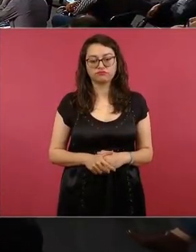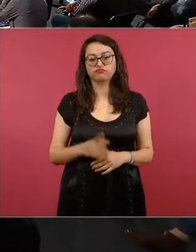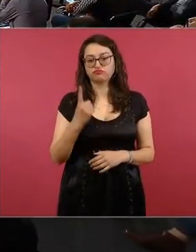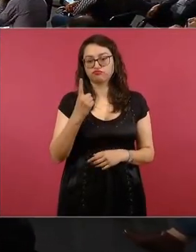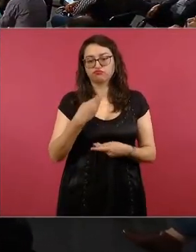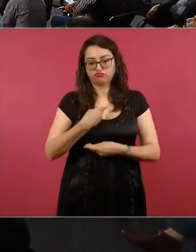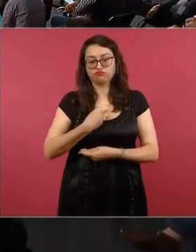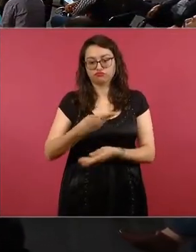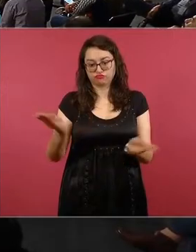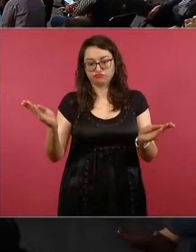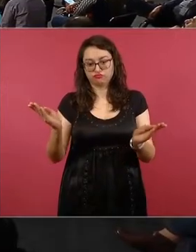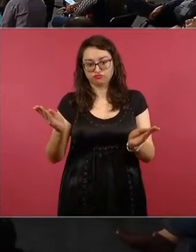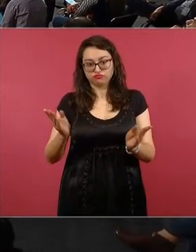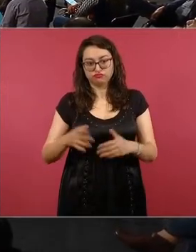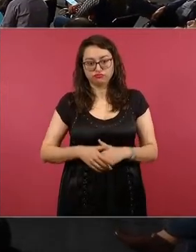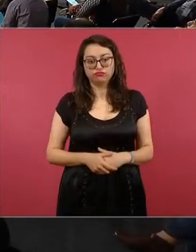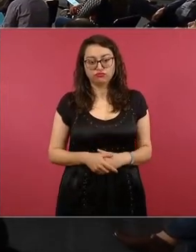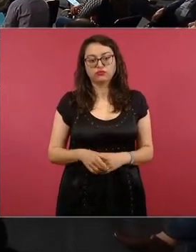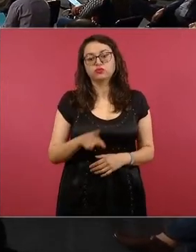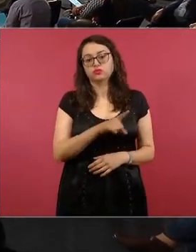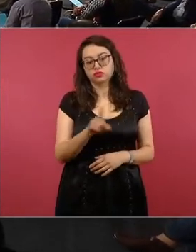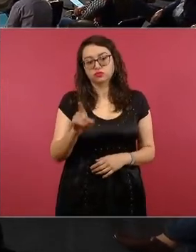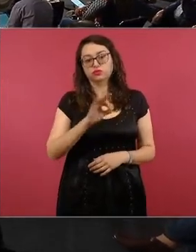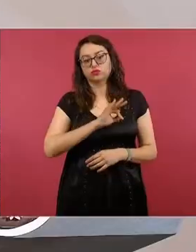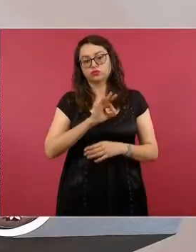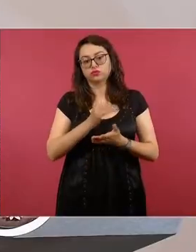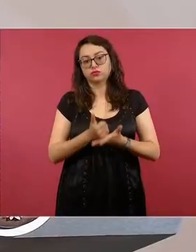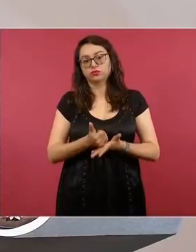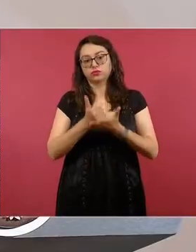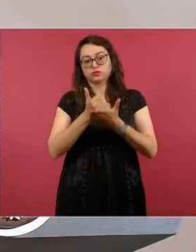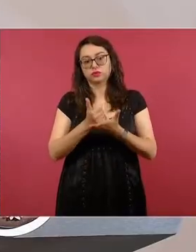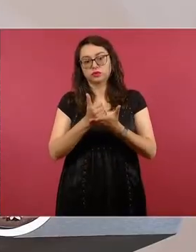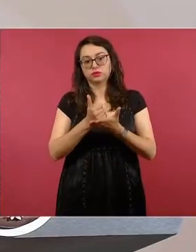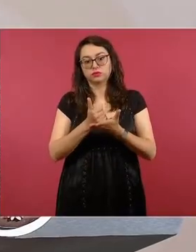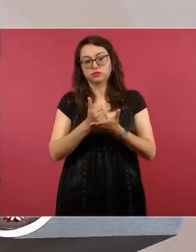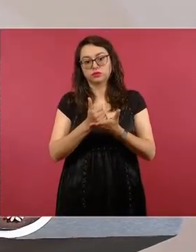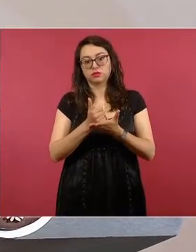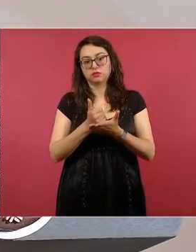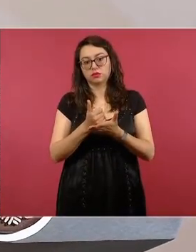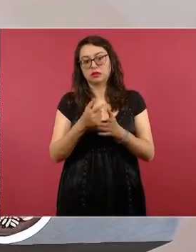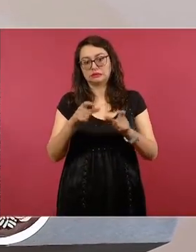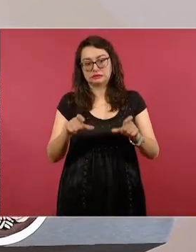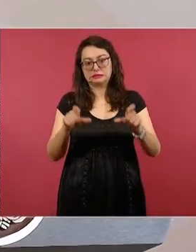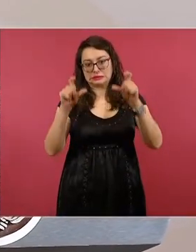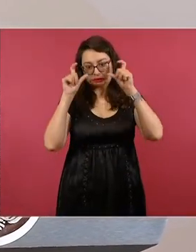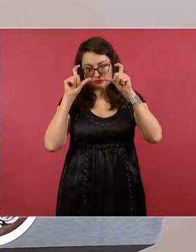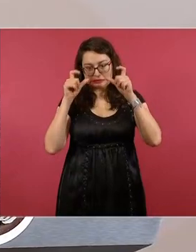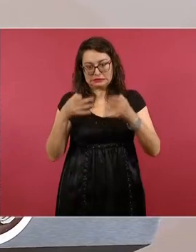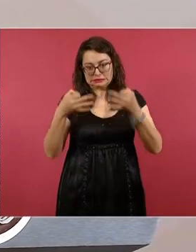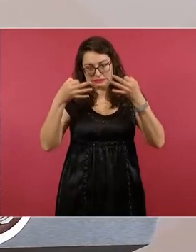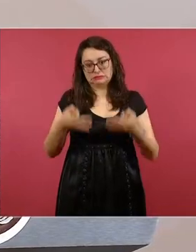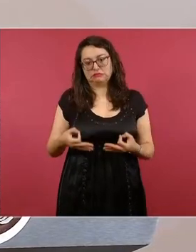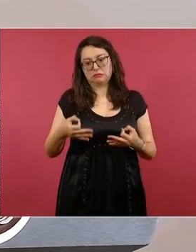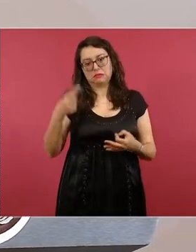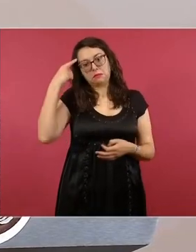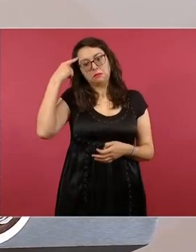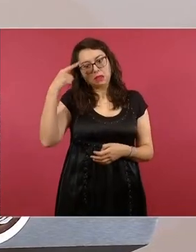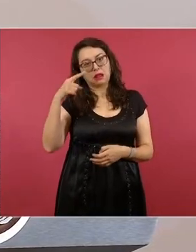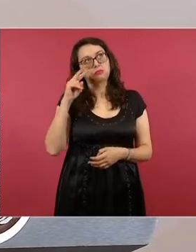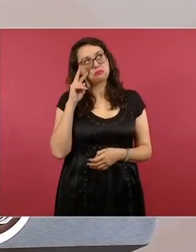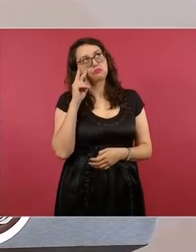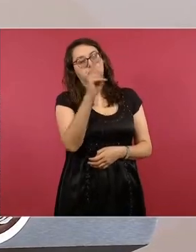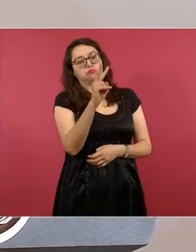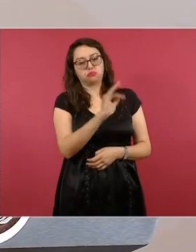estos y esto también ustedes nos pueden ayudar a difundir. Estos son los que hemos fabricado